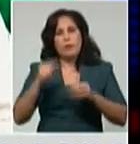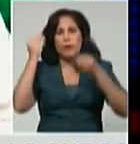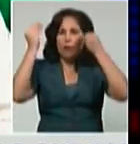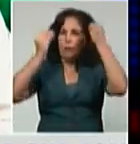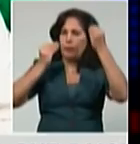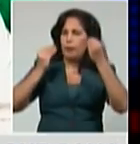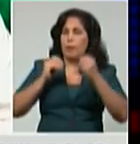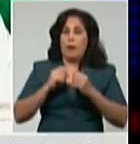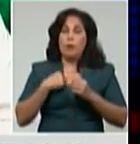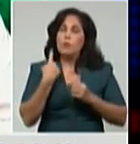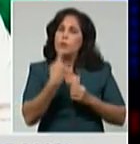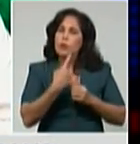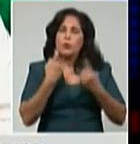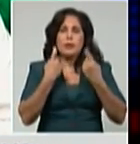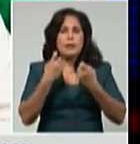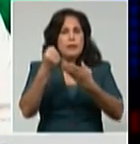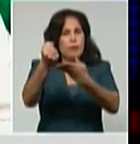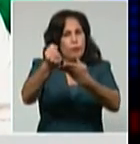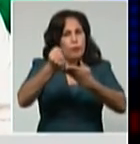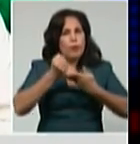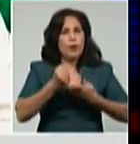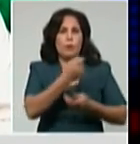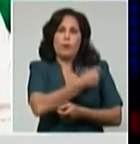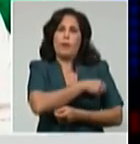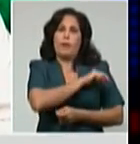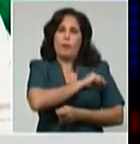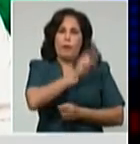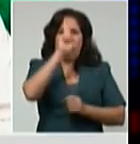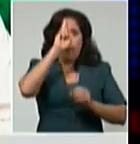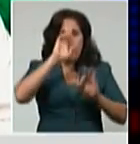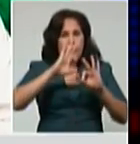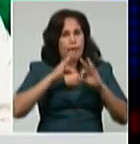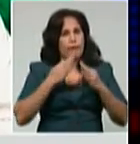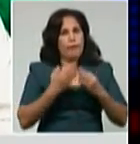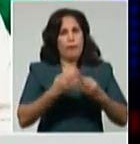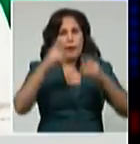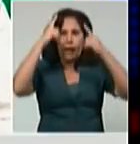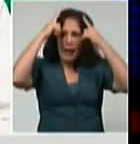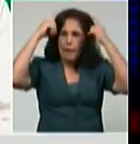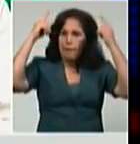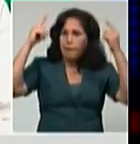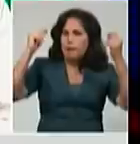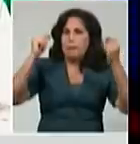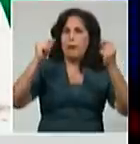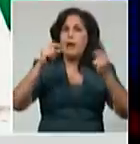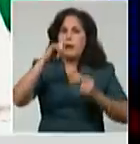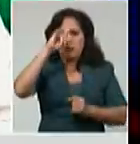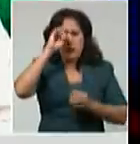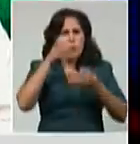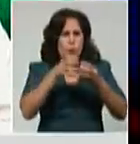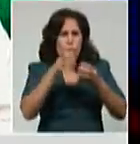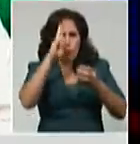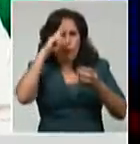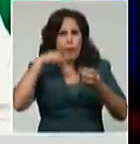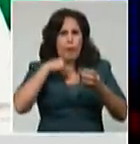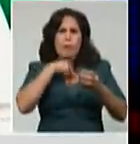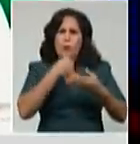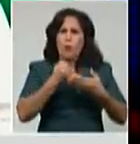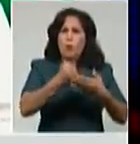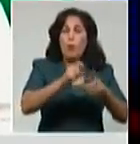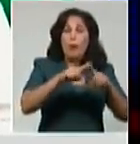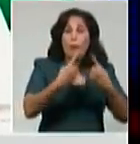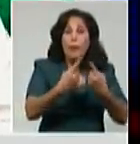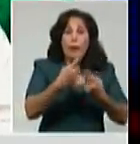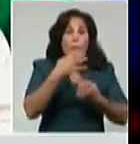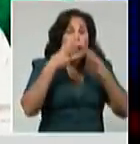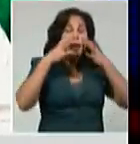el apoyo, su médico de familia, su enfermera, lo sigue, su equipo básico de salud, su grupo básico